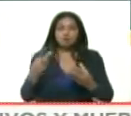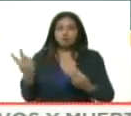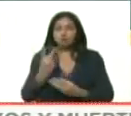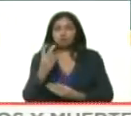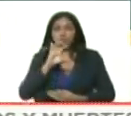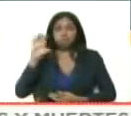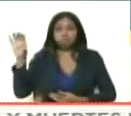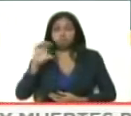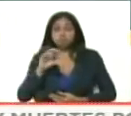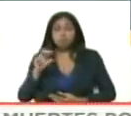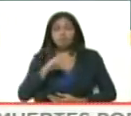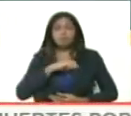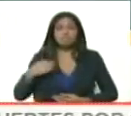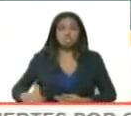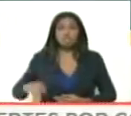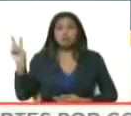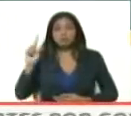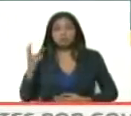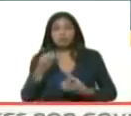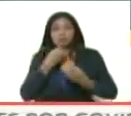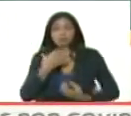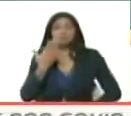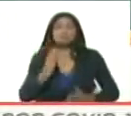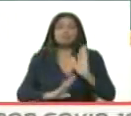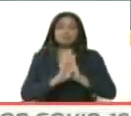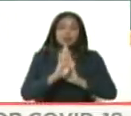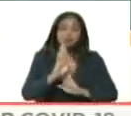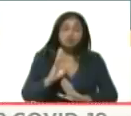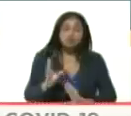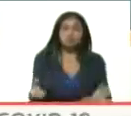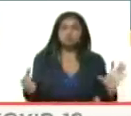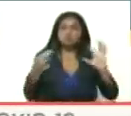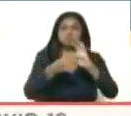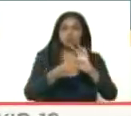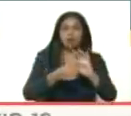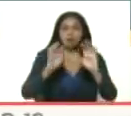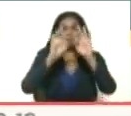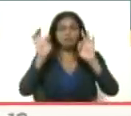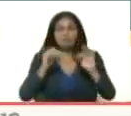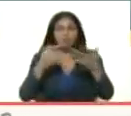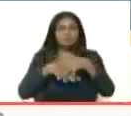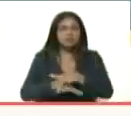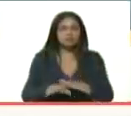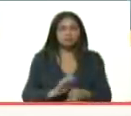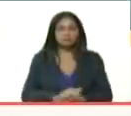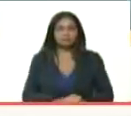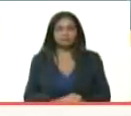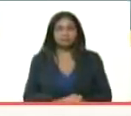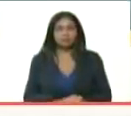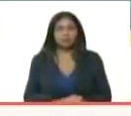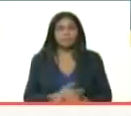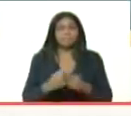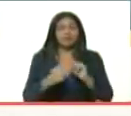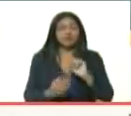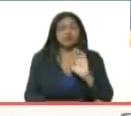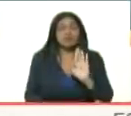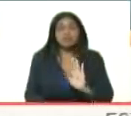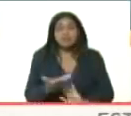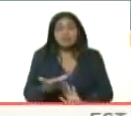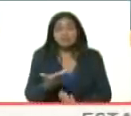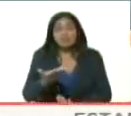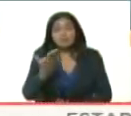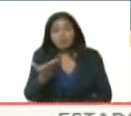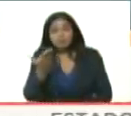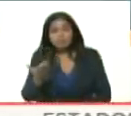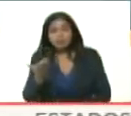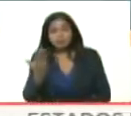nuestros países, el buen desarrollo de la Asociación Estratégica Integral. Pero lo más importante, no nos cansamos